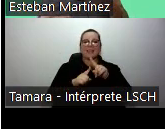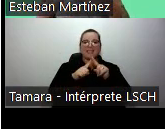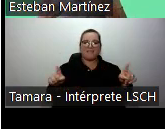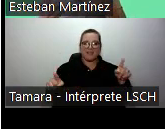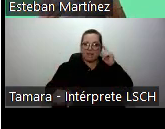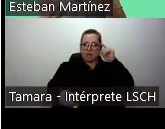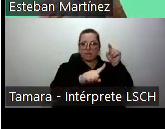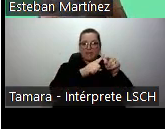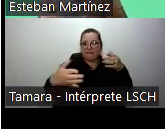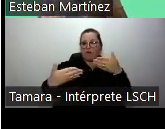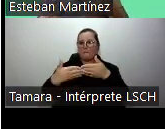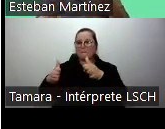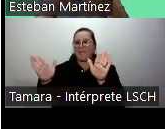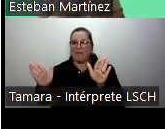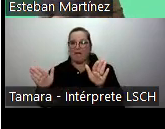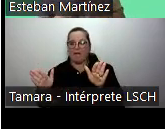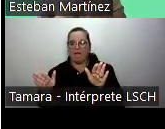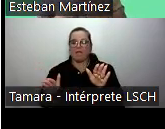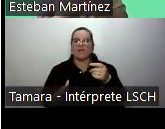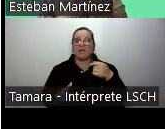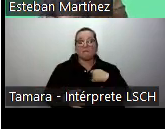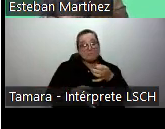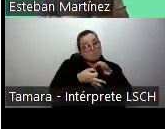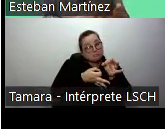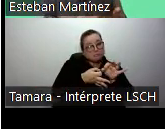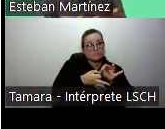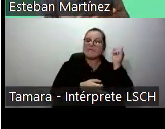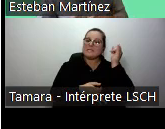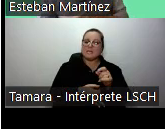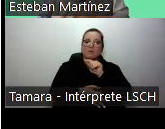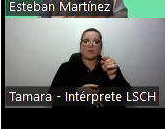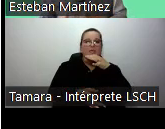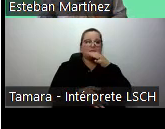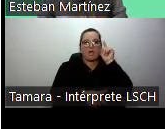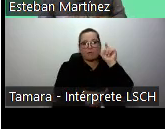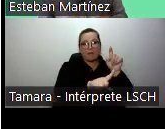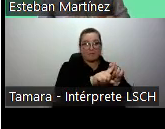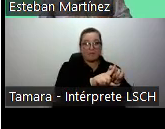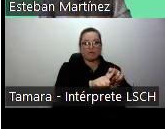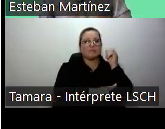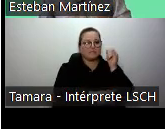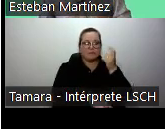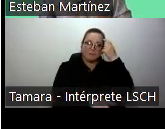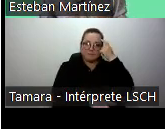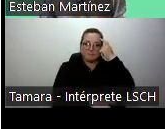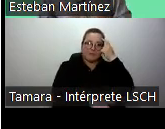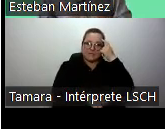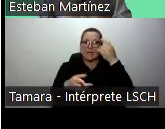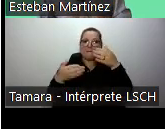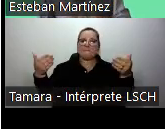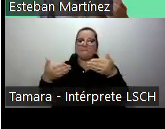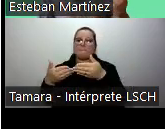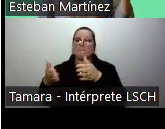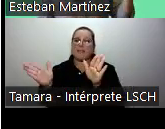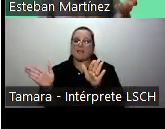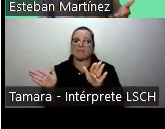objetivo y una meta mi recomendación siempre que les hablen de objetivos la verdad empieza a pensar en metas por ejemplo